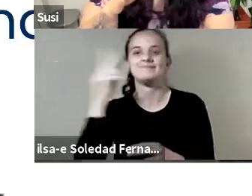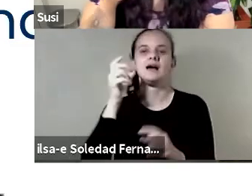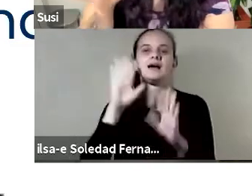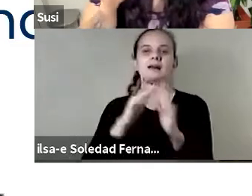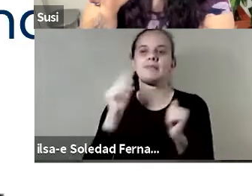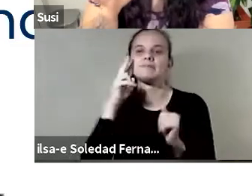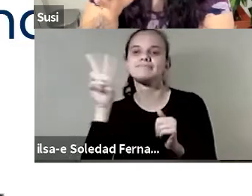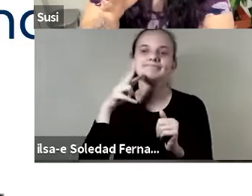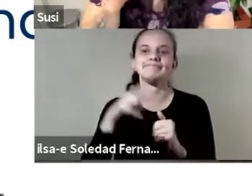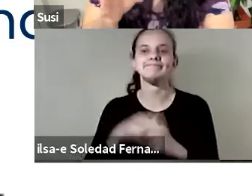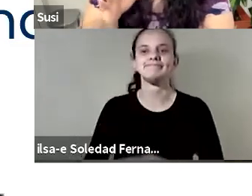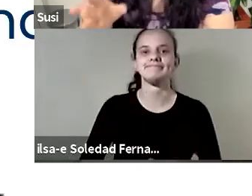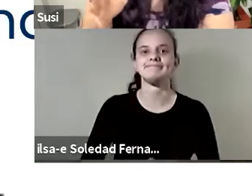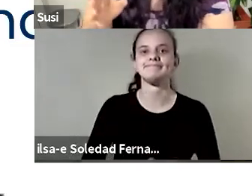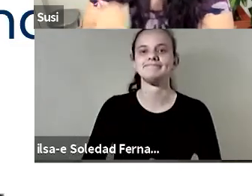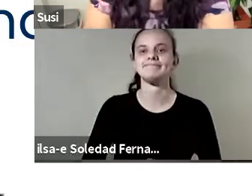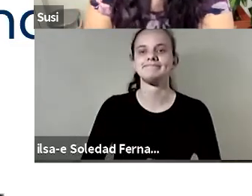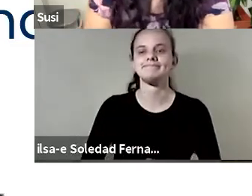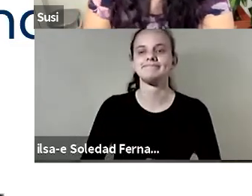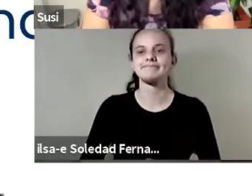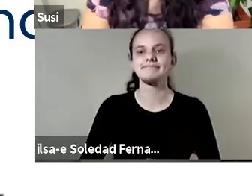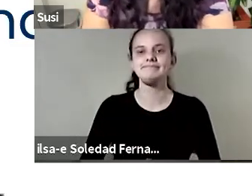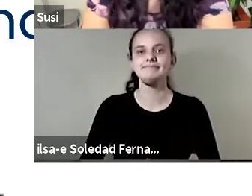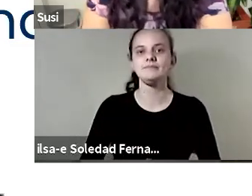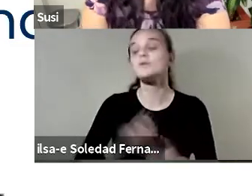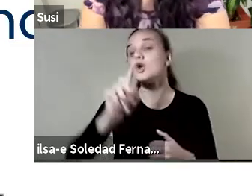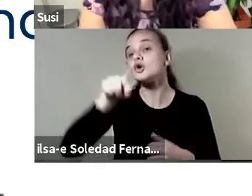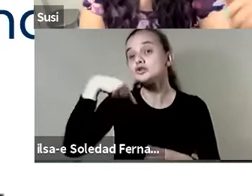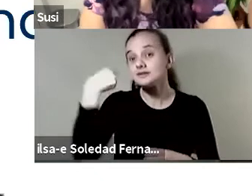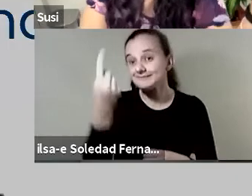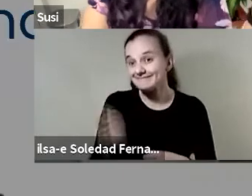y sin tener que desviar por mucho tiempo la vista del camino.